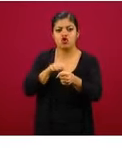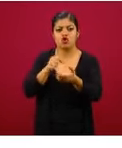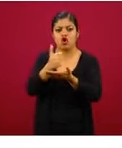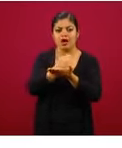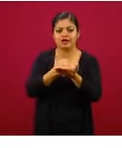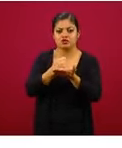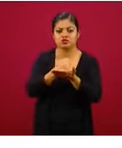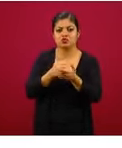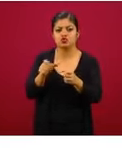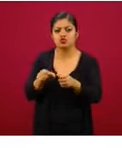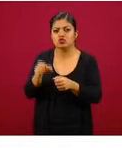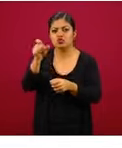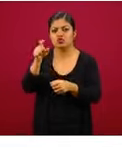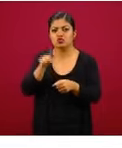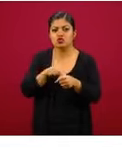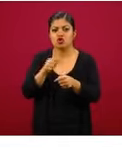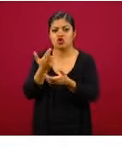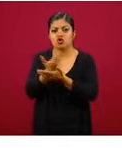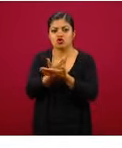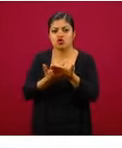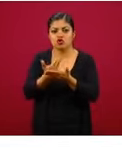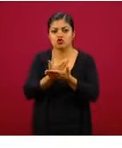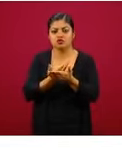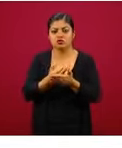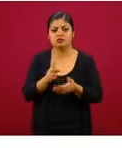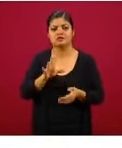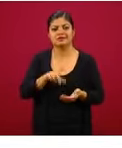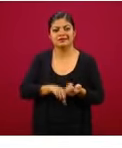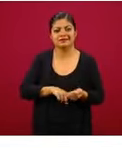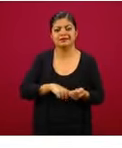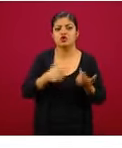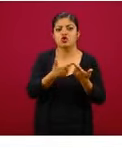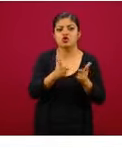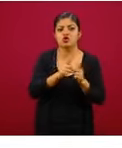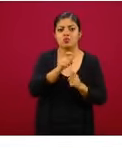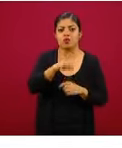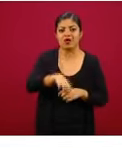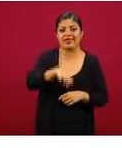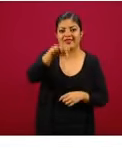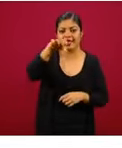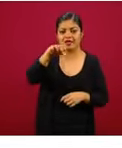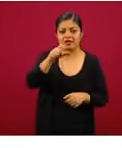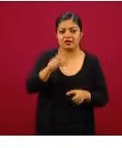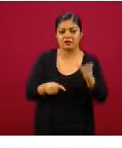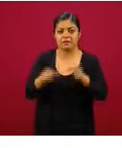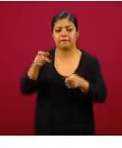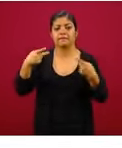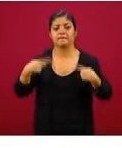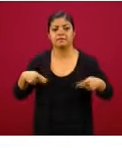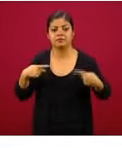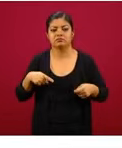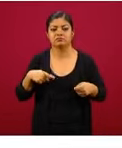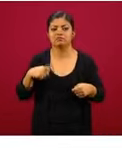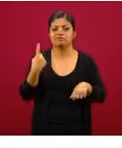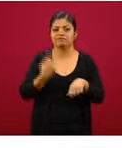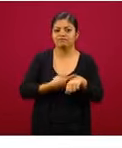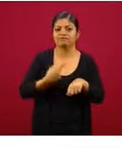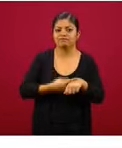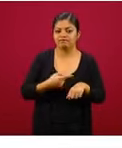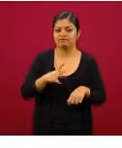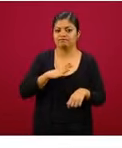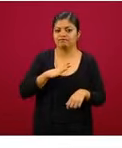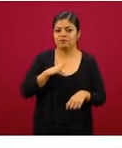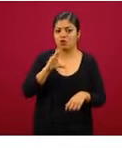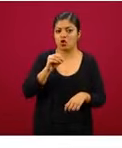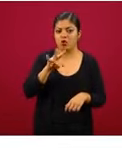azul y color rosa cómo se distribuye por grupo de edad las personas que han estado enfermando de COVID y vemos cómo la